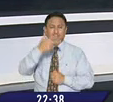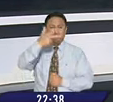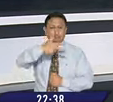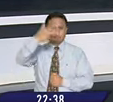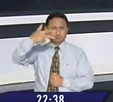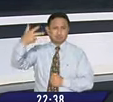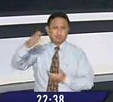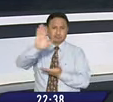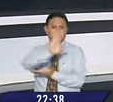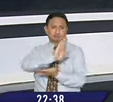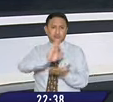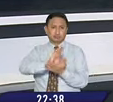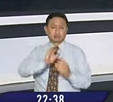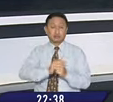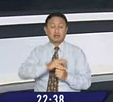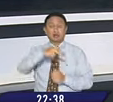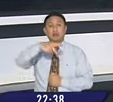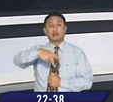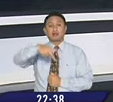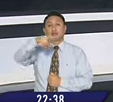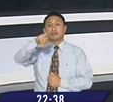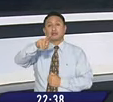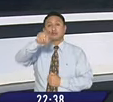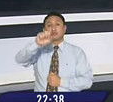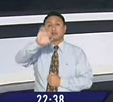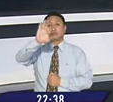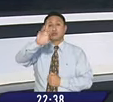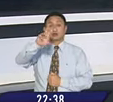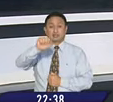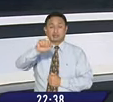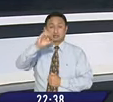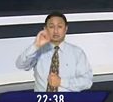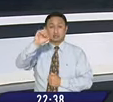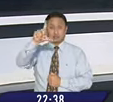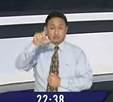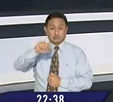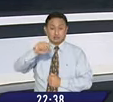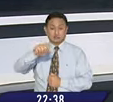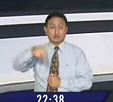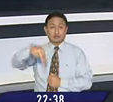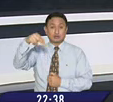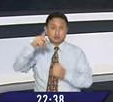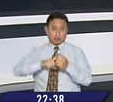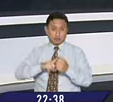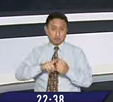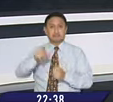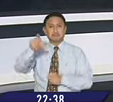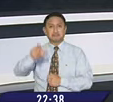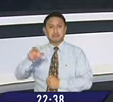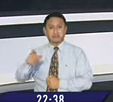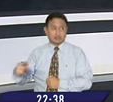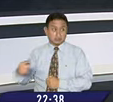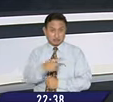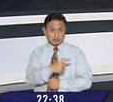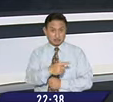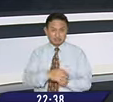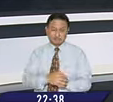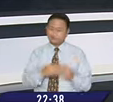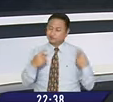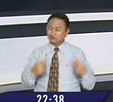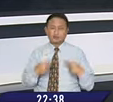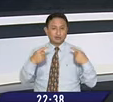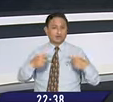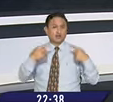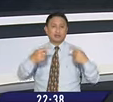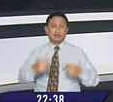seguridad en el barrio Puertas del Sol, al norte de Quito. Los moradores denuncian que estos delitos bajo este modus operandi